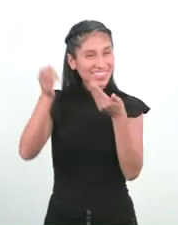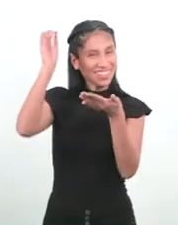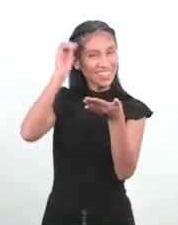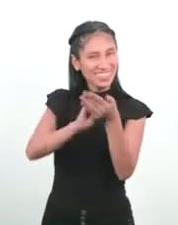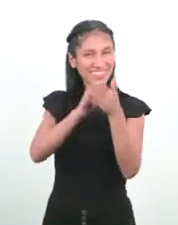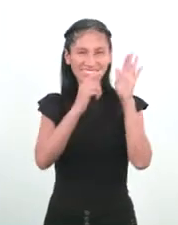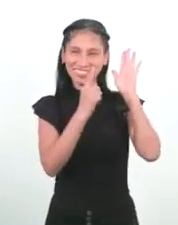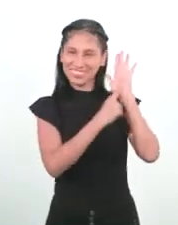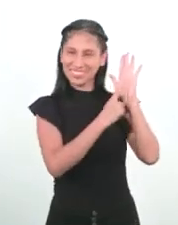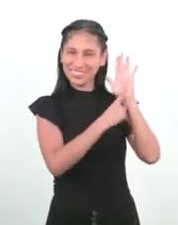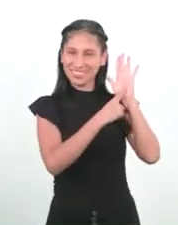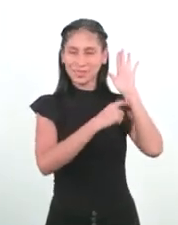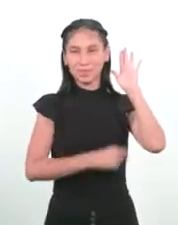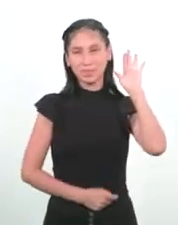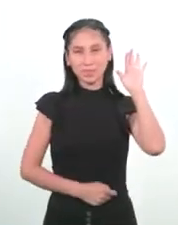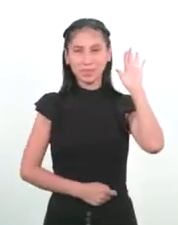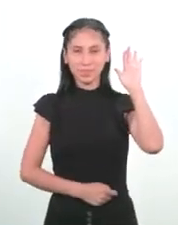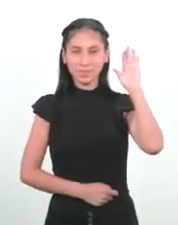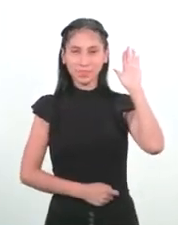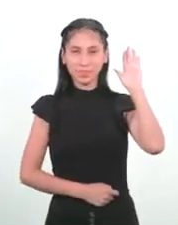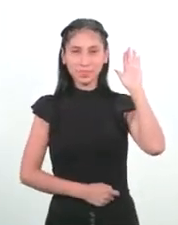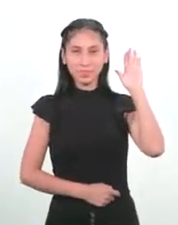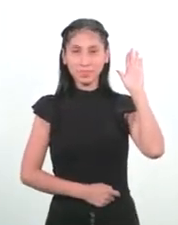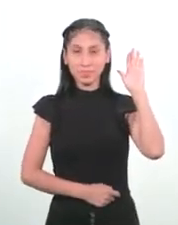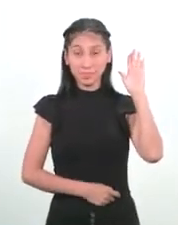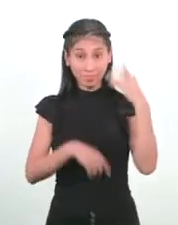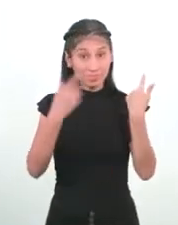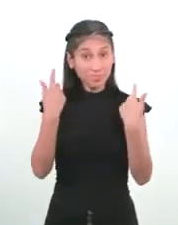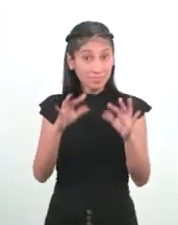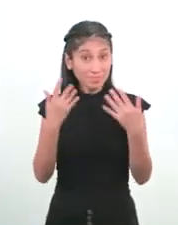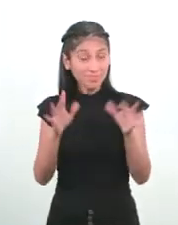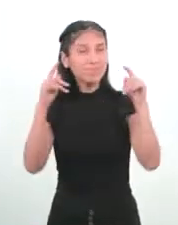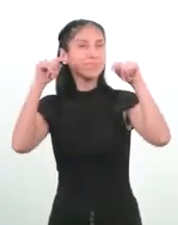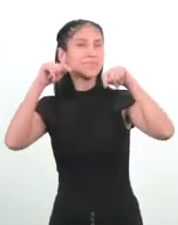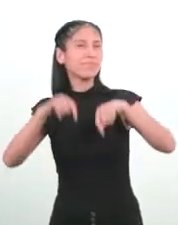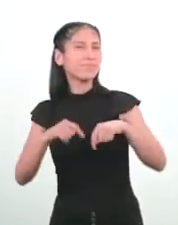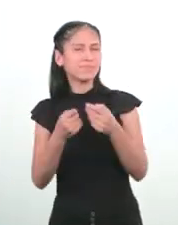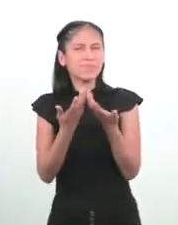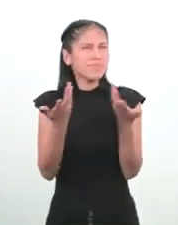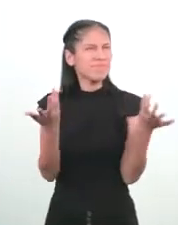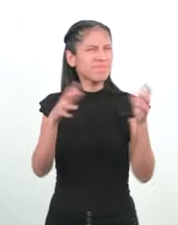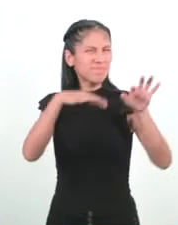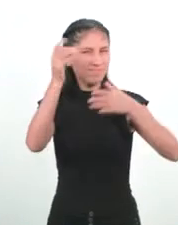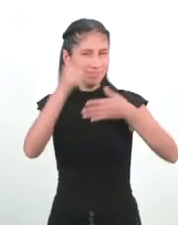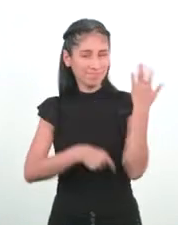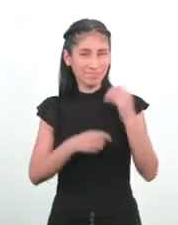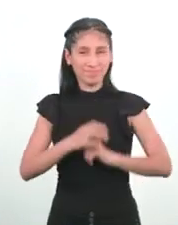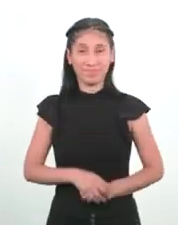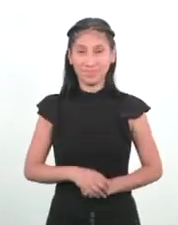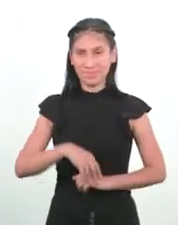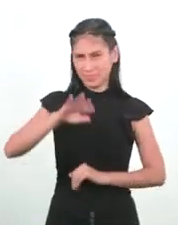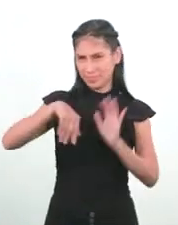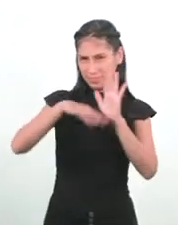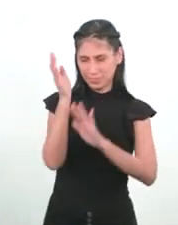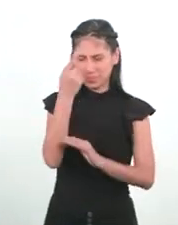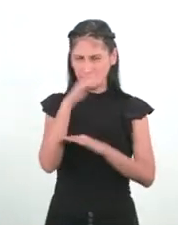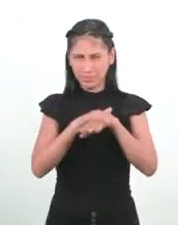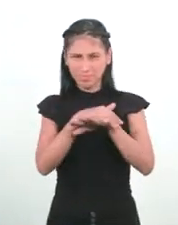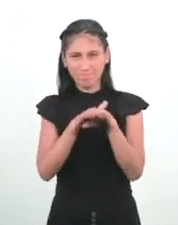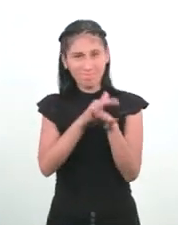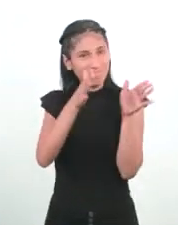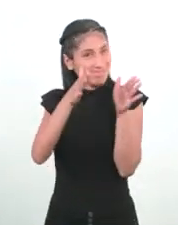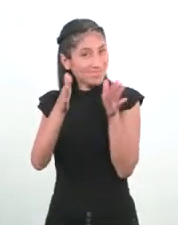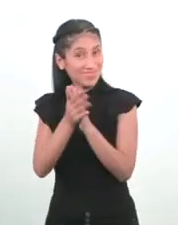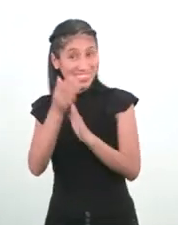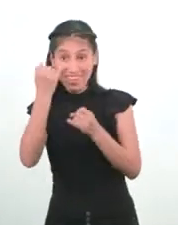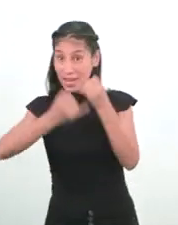vez más. Pum, a, pum, a, pum, a, a. Listo, ahora, ¿qué vamos a hacer? Vamos a retarnos un poquito. La última